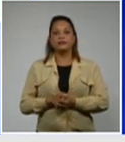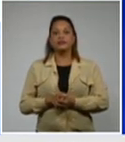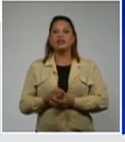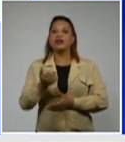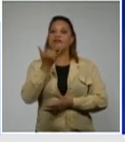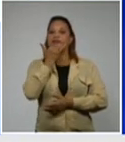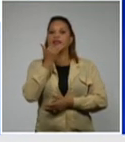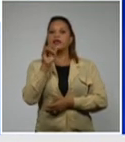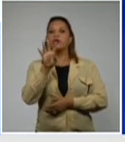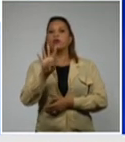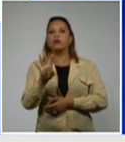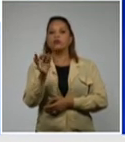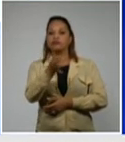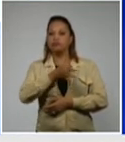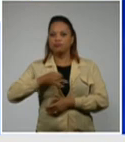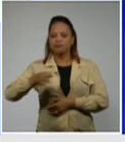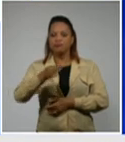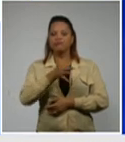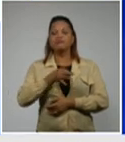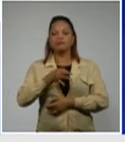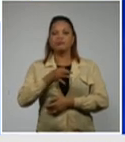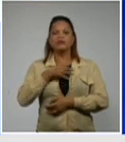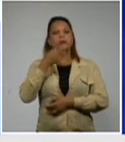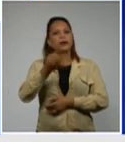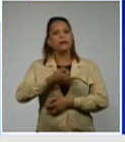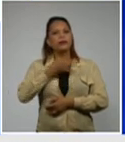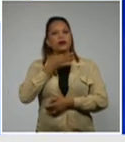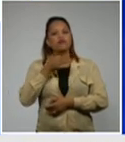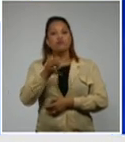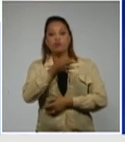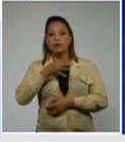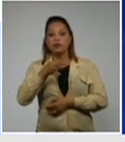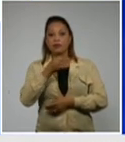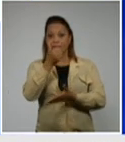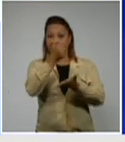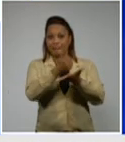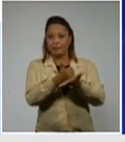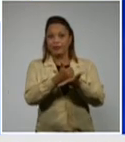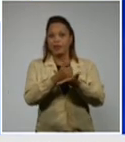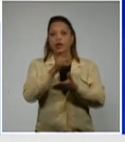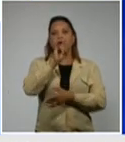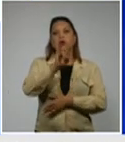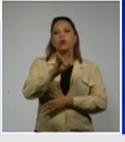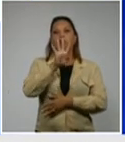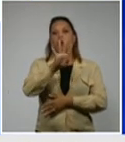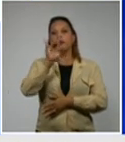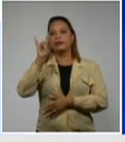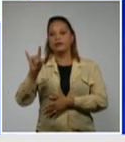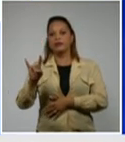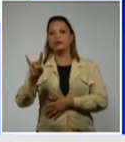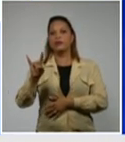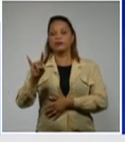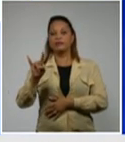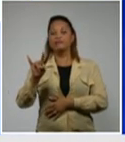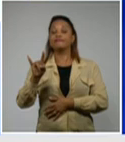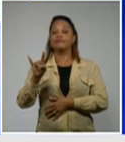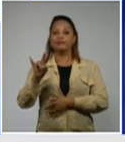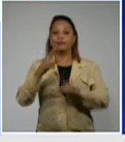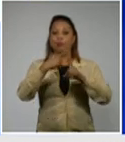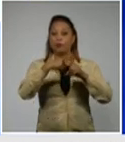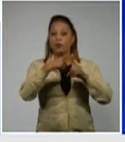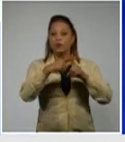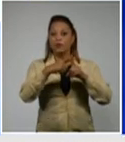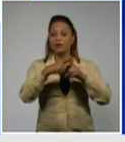municipios. Y como ha estado ocurriendo, el municipio de Santiago, con 49 casos diagnosticados, es el de